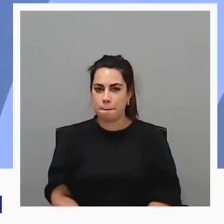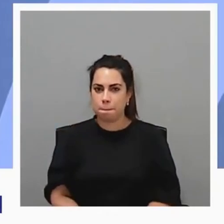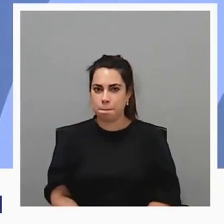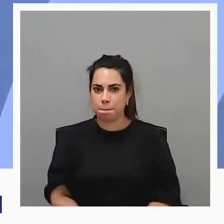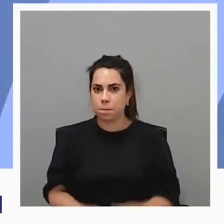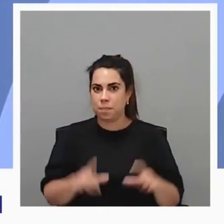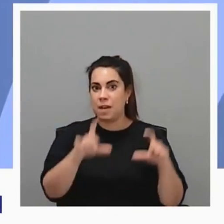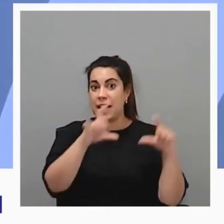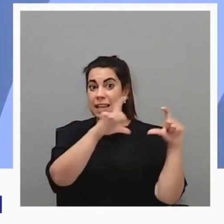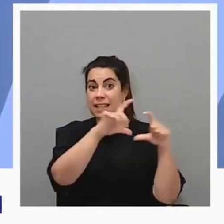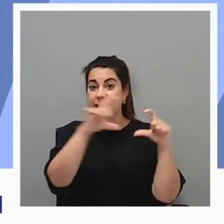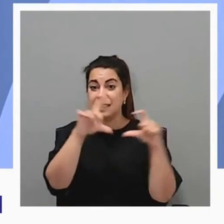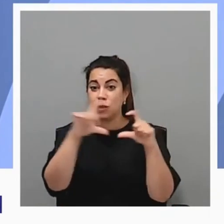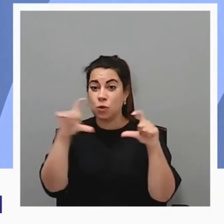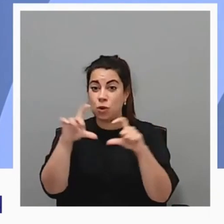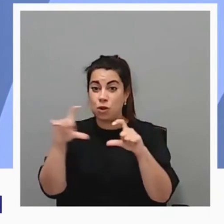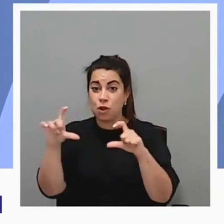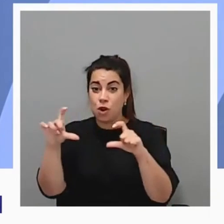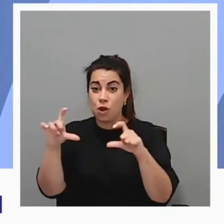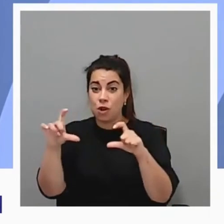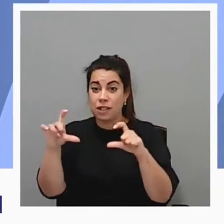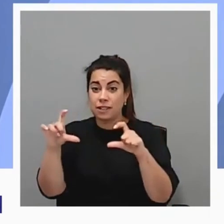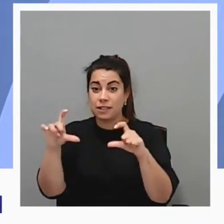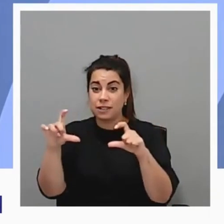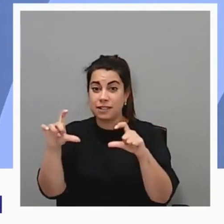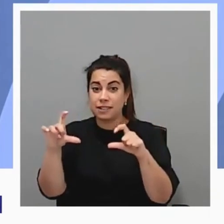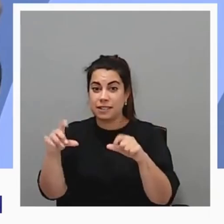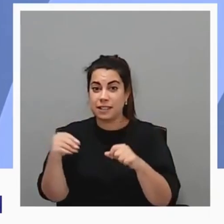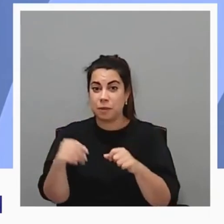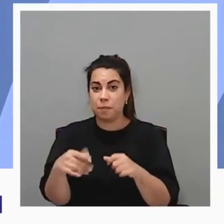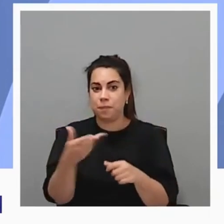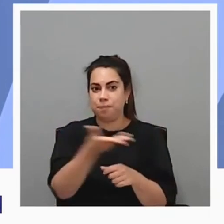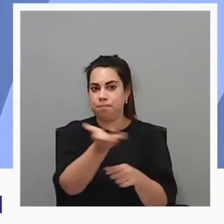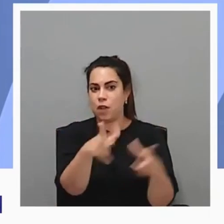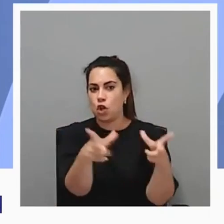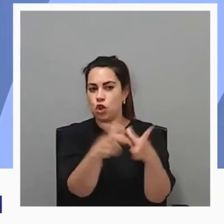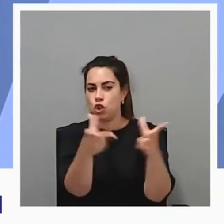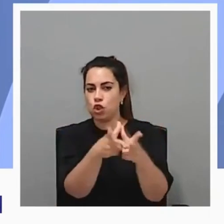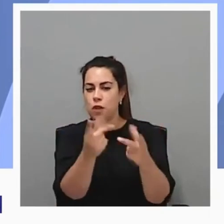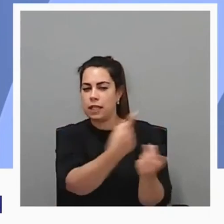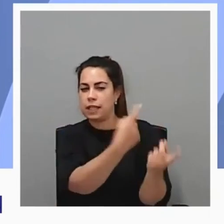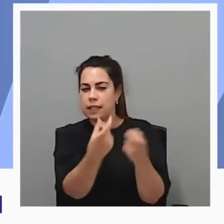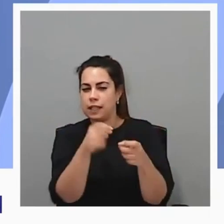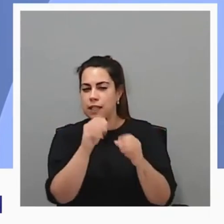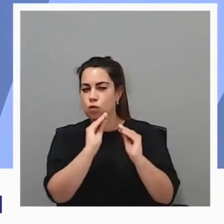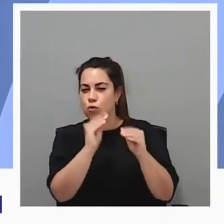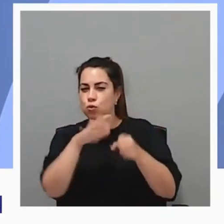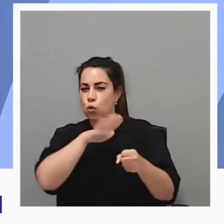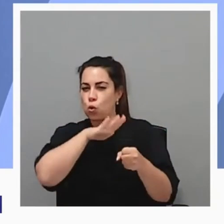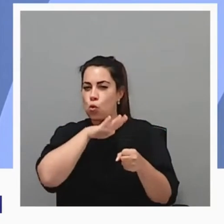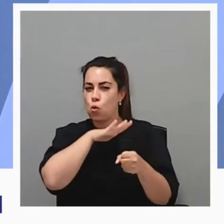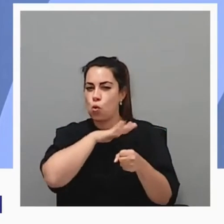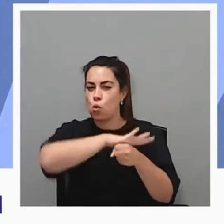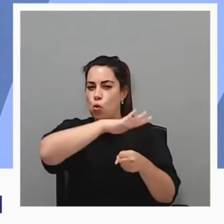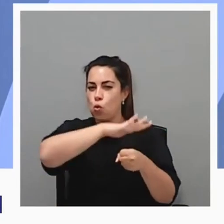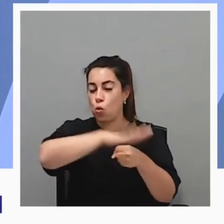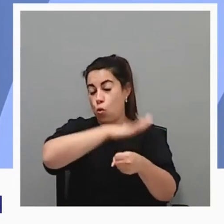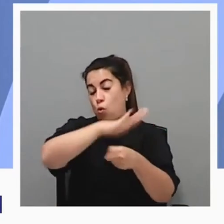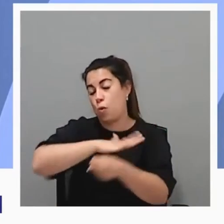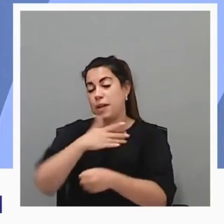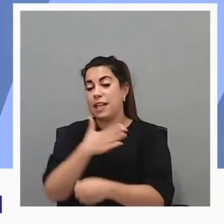satisfacer las necesidades que tiene la gente corriente o cuando aparecen nuevas